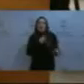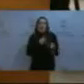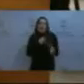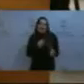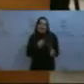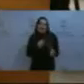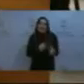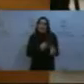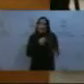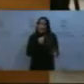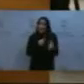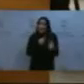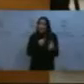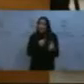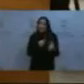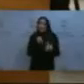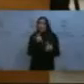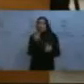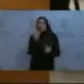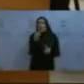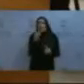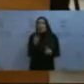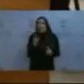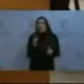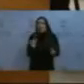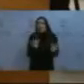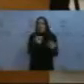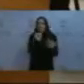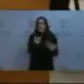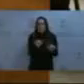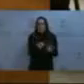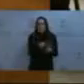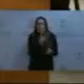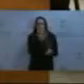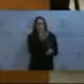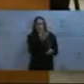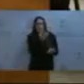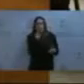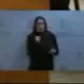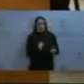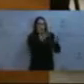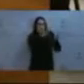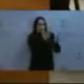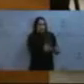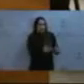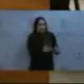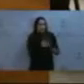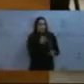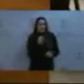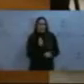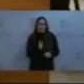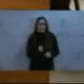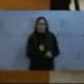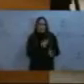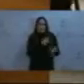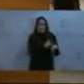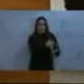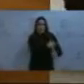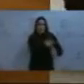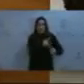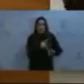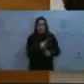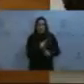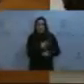debates abandonar esa acritud a la que nos tiene acostumbradas en sus respuestas parlamentarias. Señor